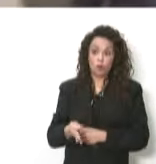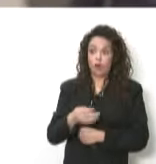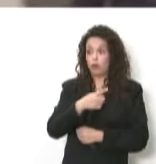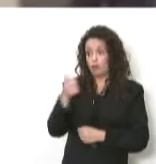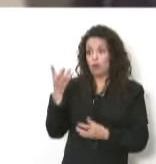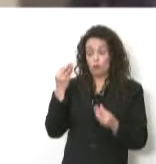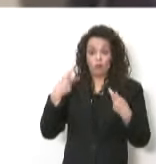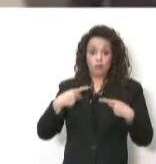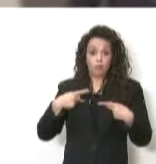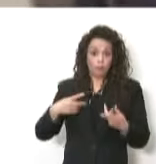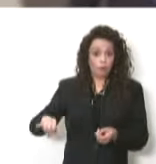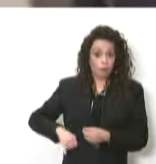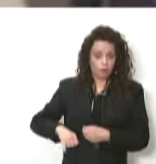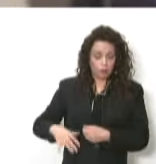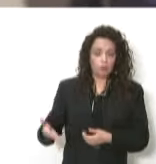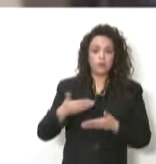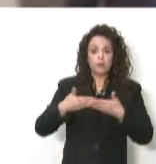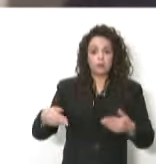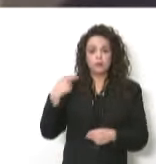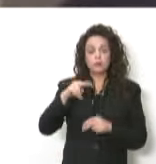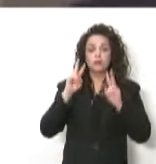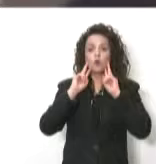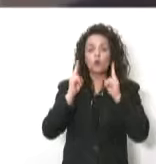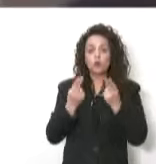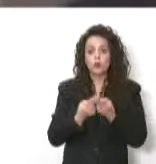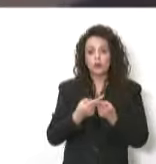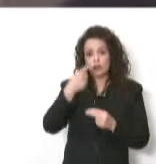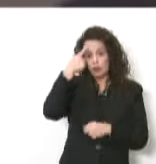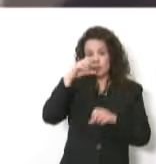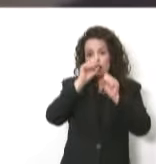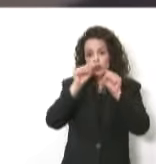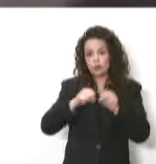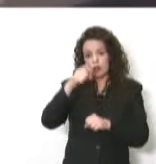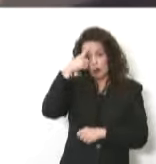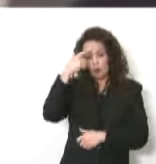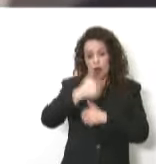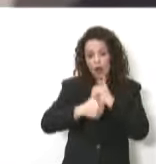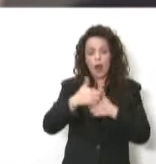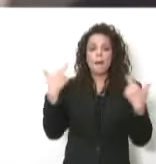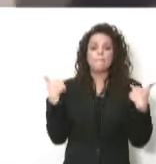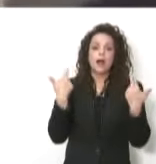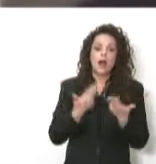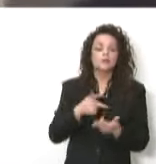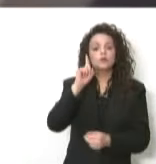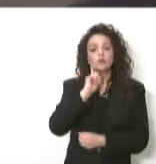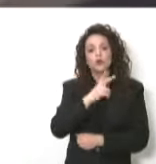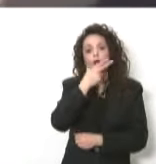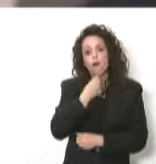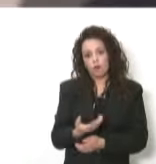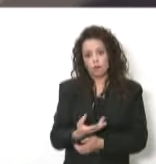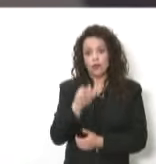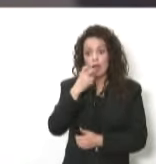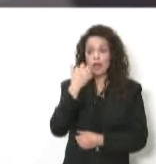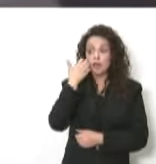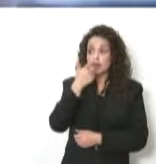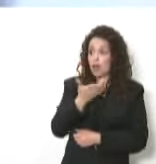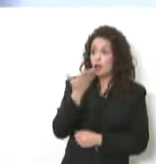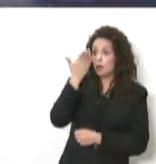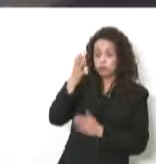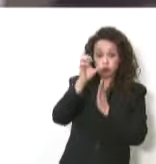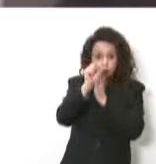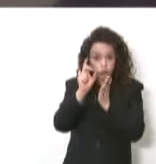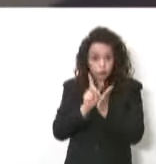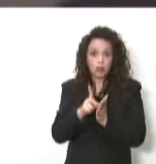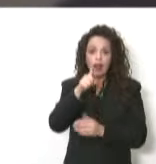ahora se llama Unidad de Sistema para Carrera de las Maestras y los Maestros. Digo, para que así lo busquen cuando les quieran hacer solicitudes